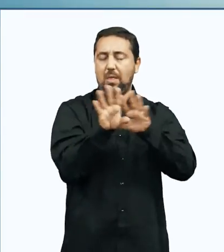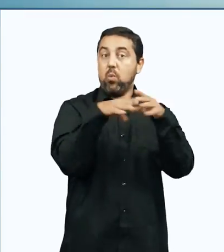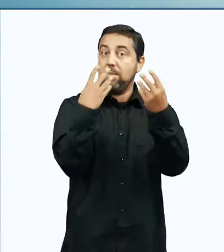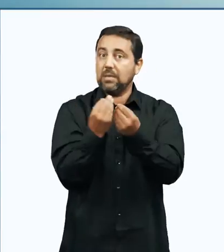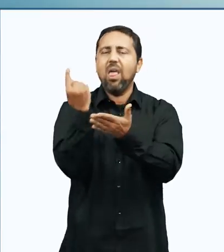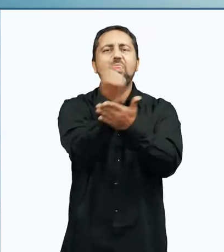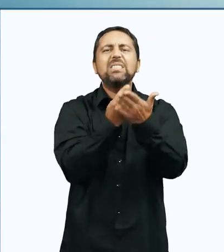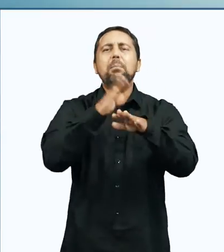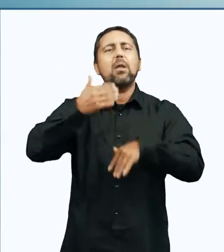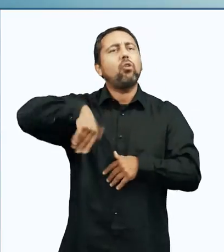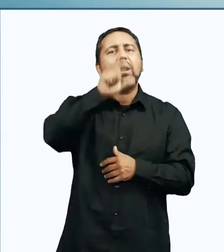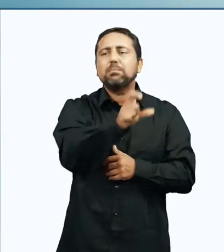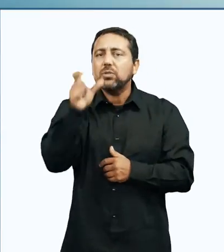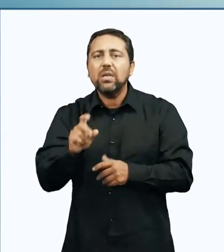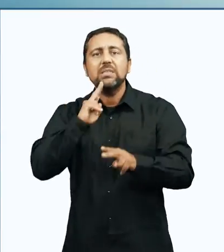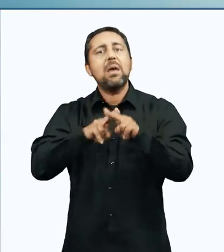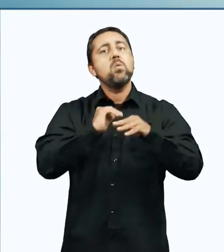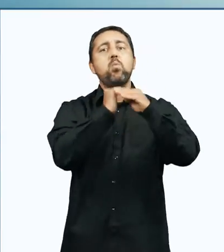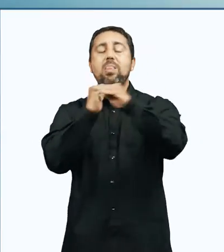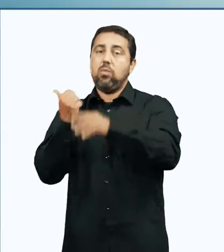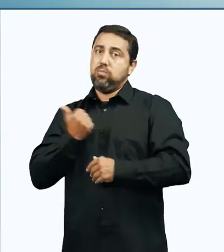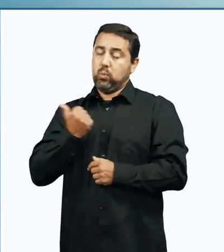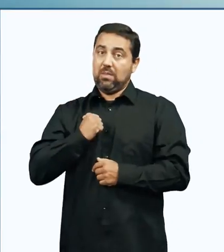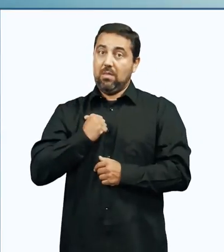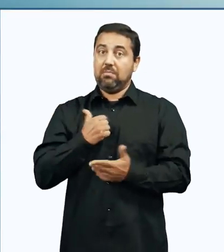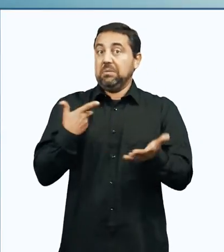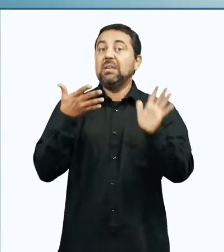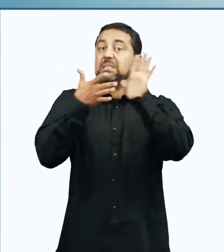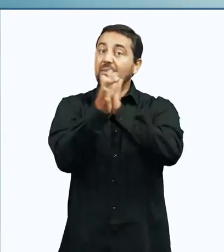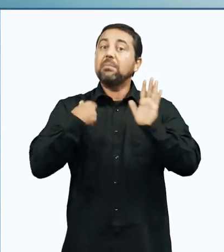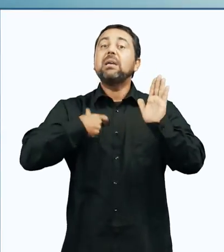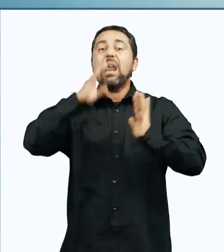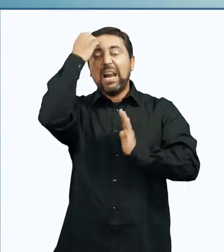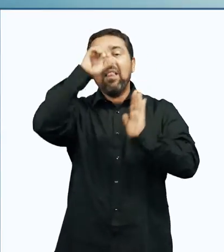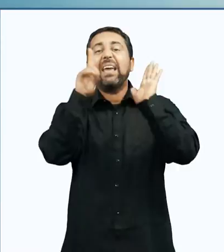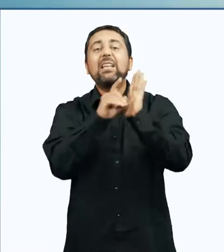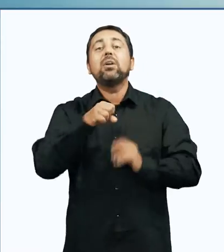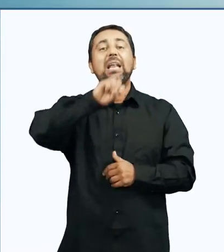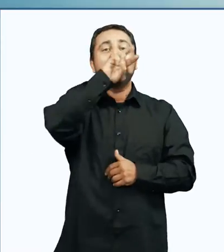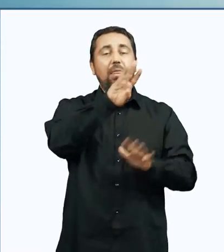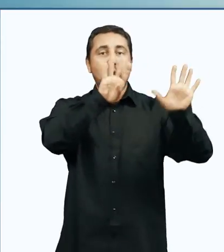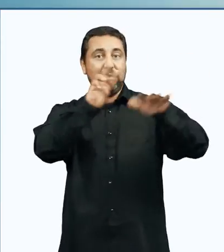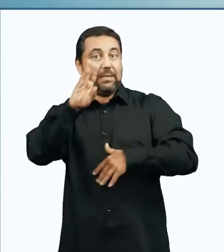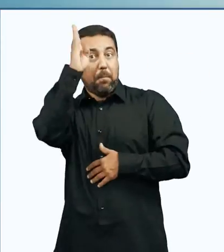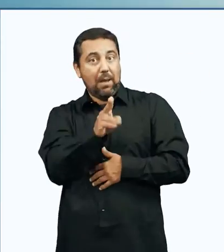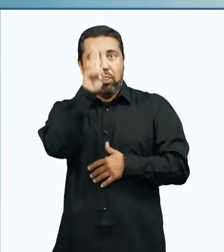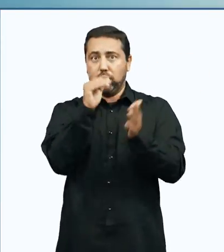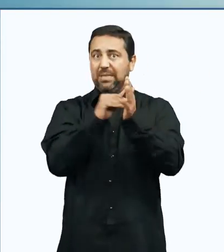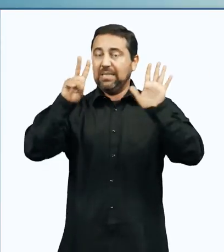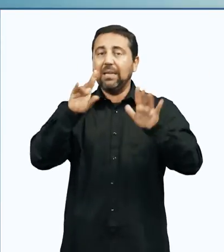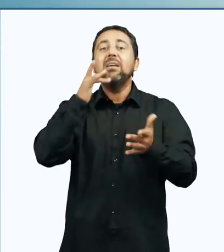de accesibilidad universal diseño para todas las personas e igualdad de oportunidades tal como establece el real decreto